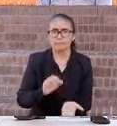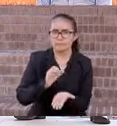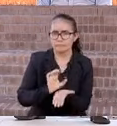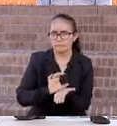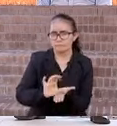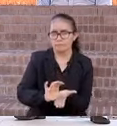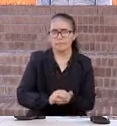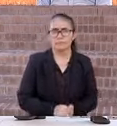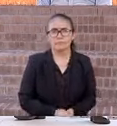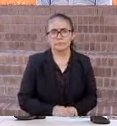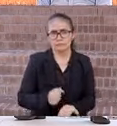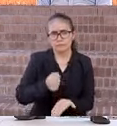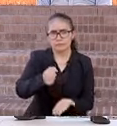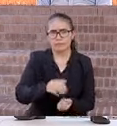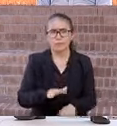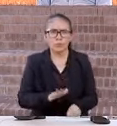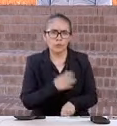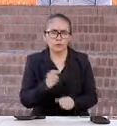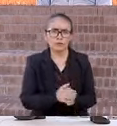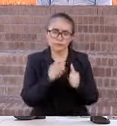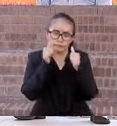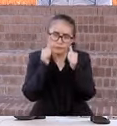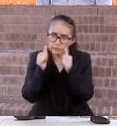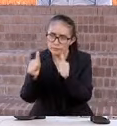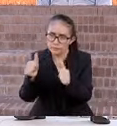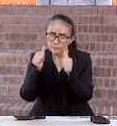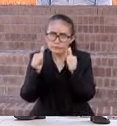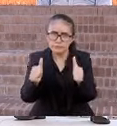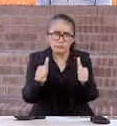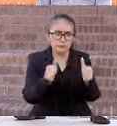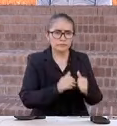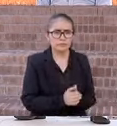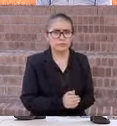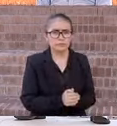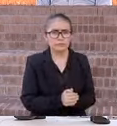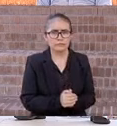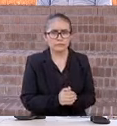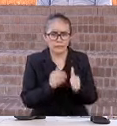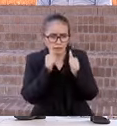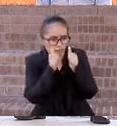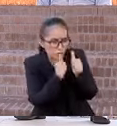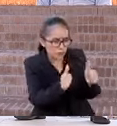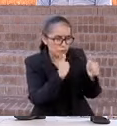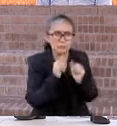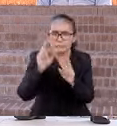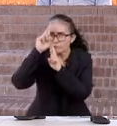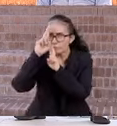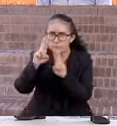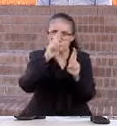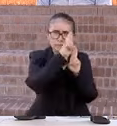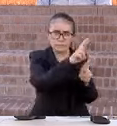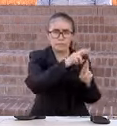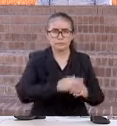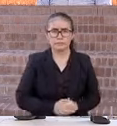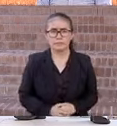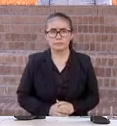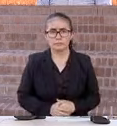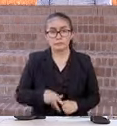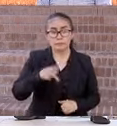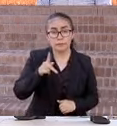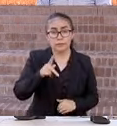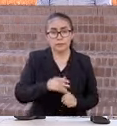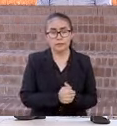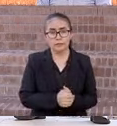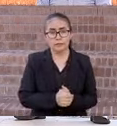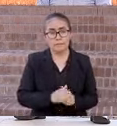porque se está atendiendo a todos se escucha todo se respeta a todos pero se